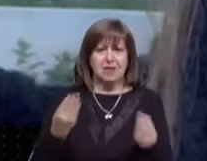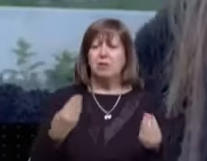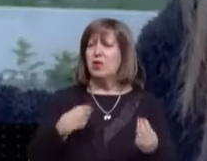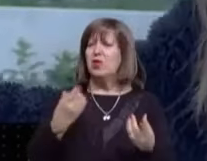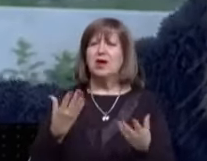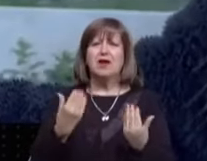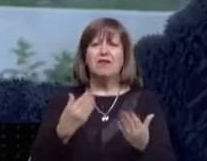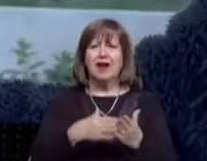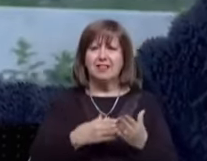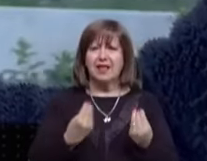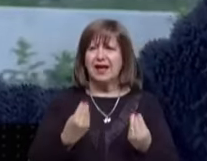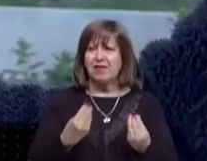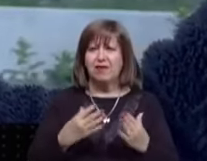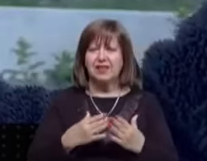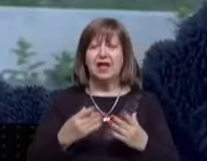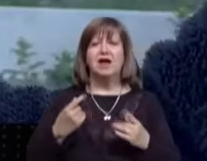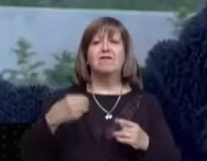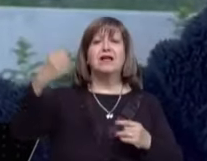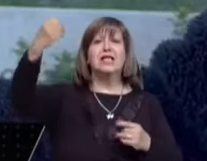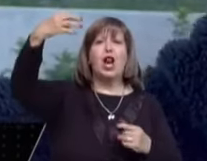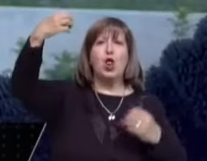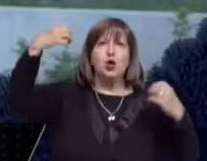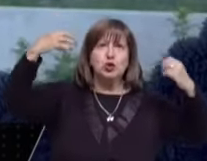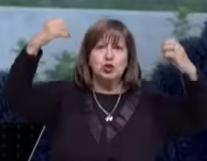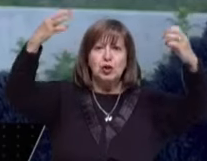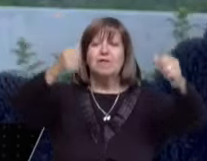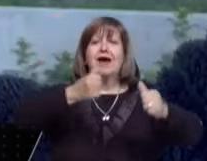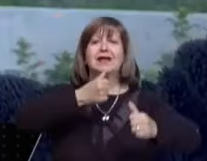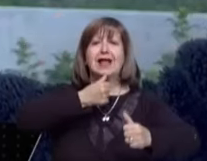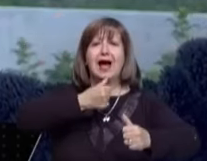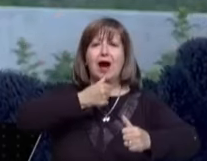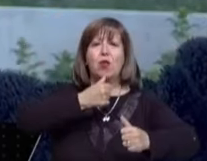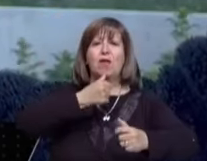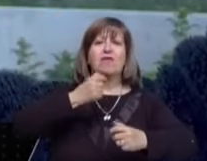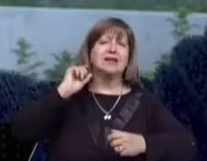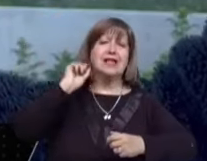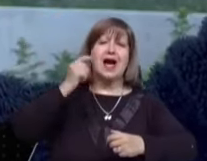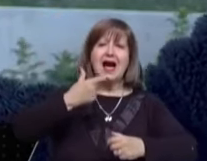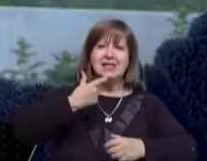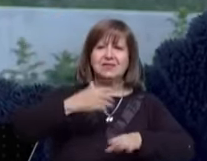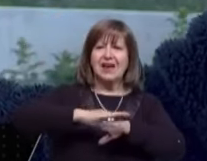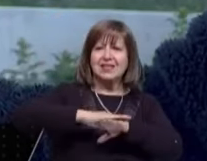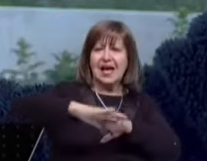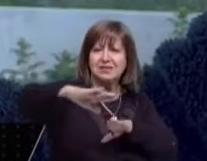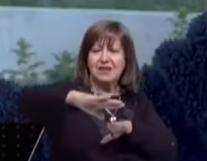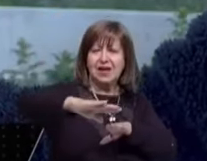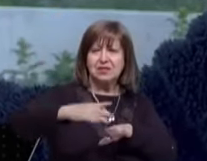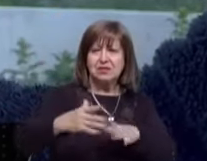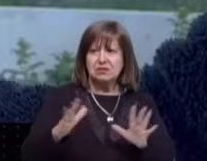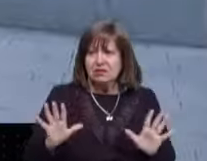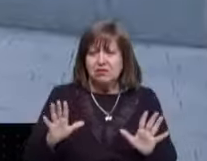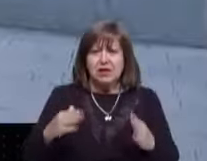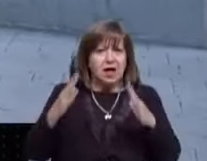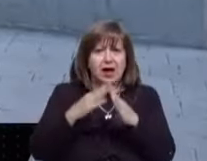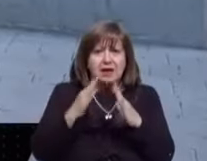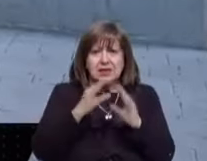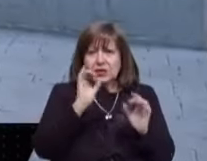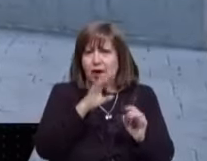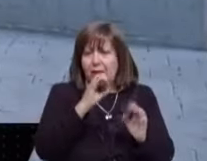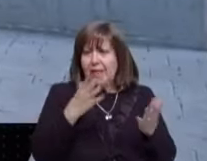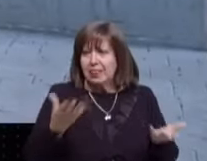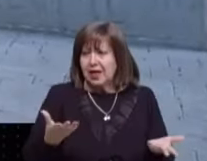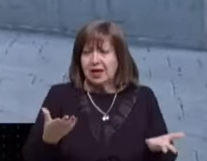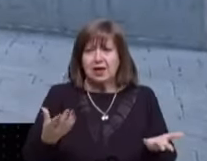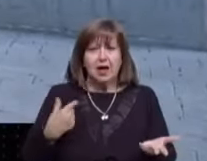Urbanización faltan obra de luz de agua de gas asfalto todas las obras que él se comprometió a hacer